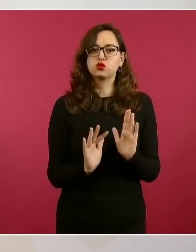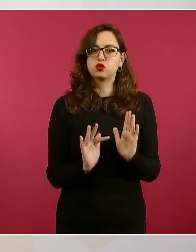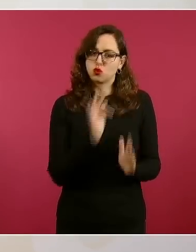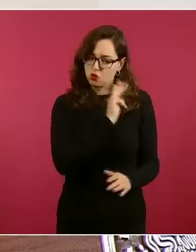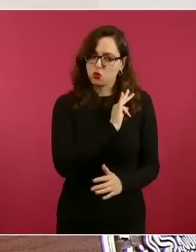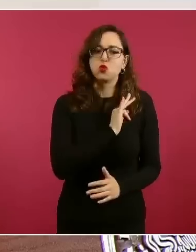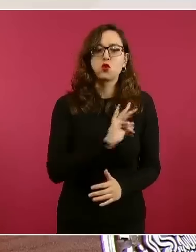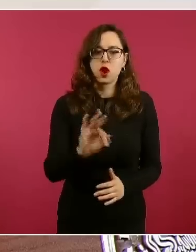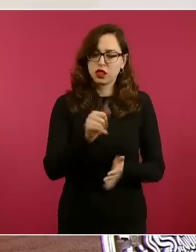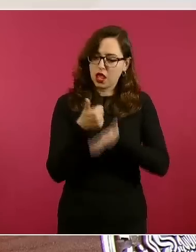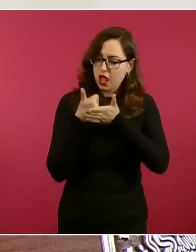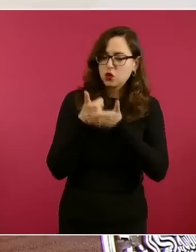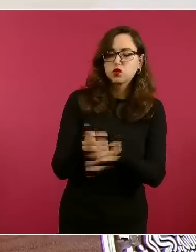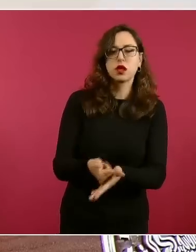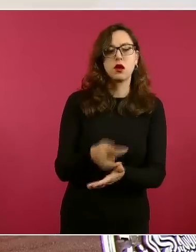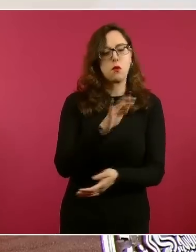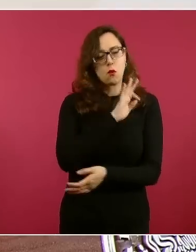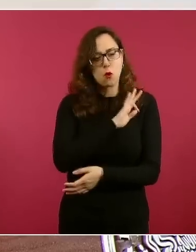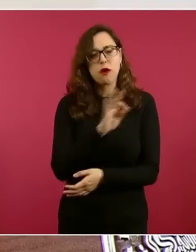actuar